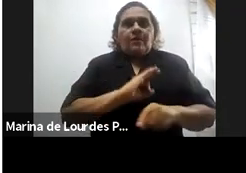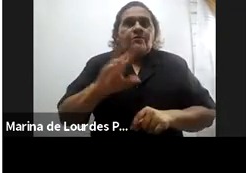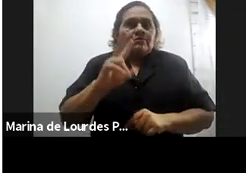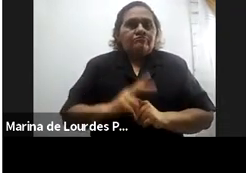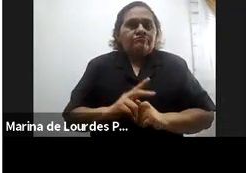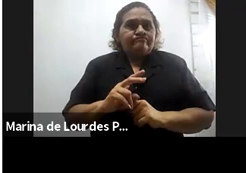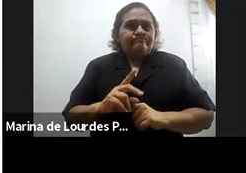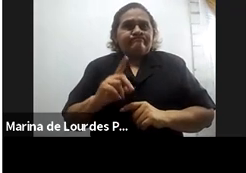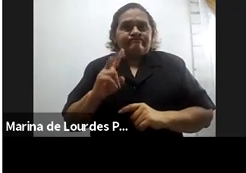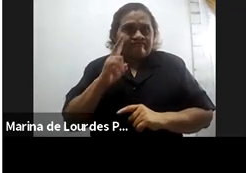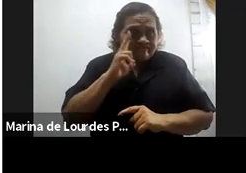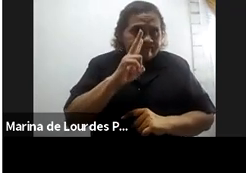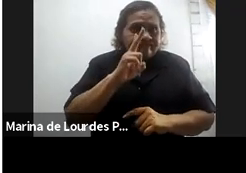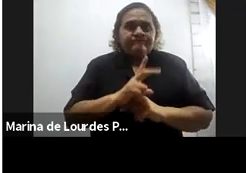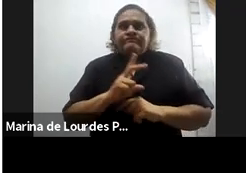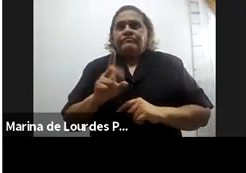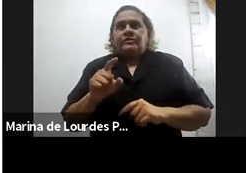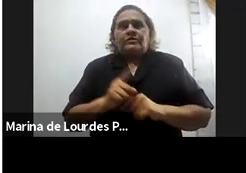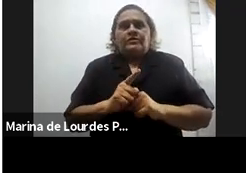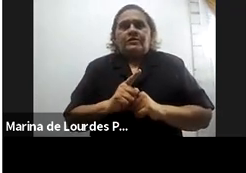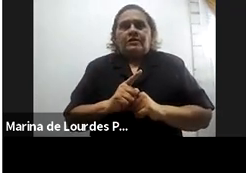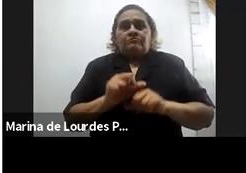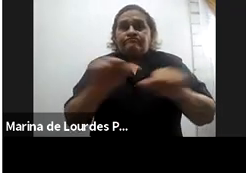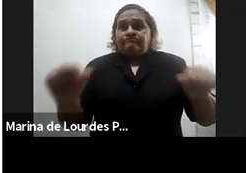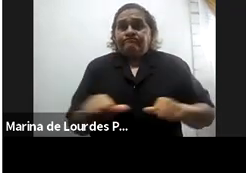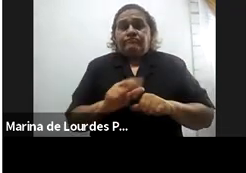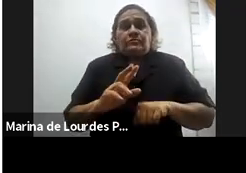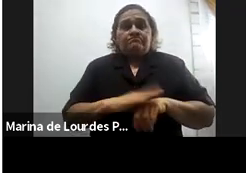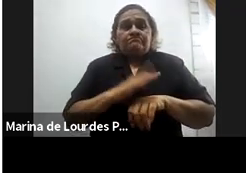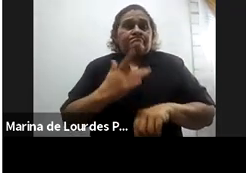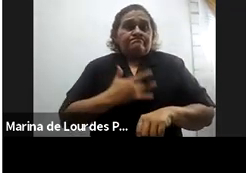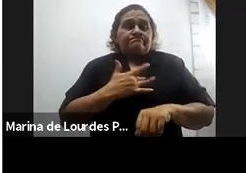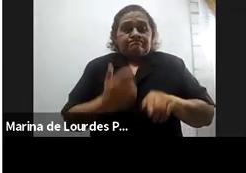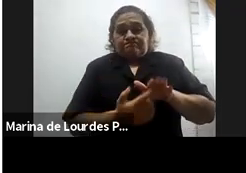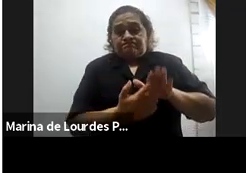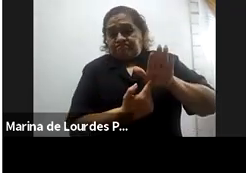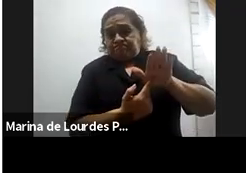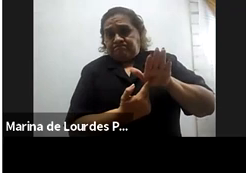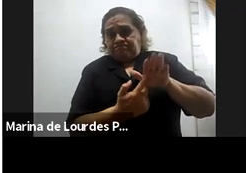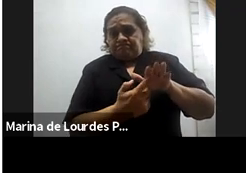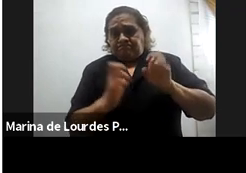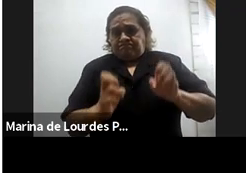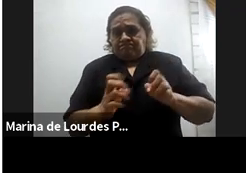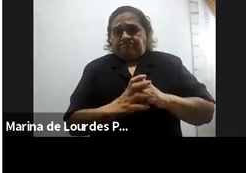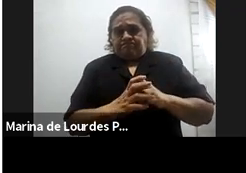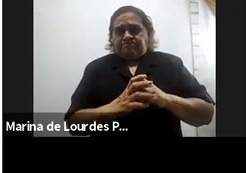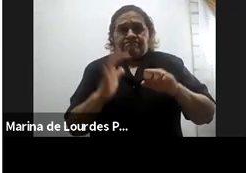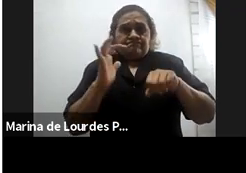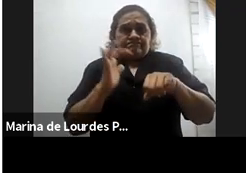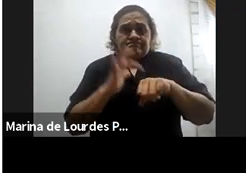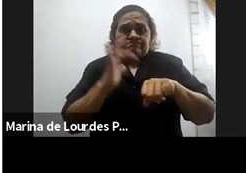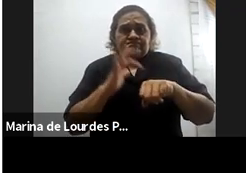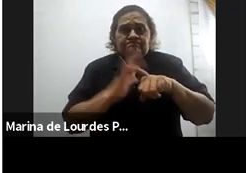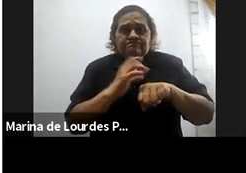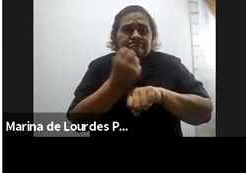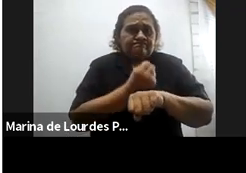encontrar o poner zonas más sensibles del pie que a lo mejor esté en contacto con el zapato, con la suela,